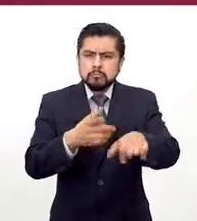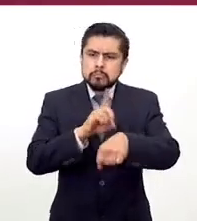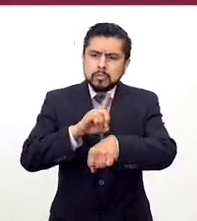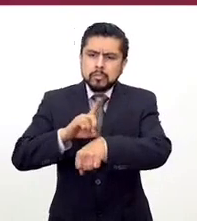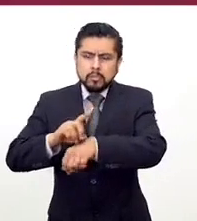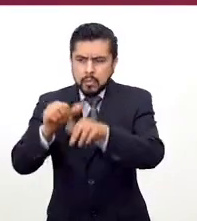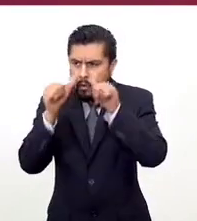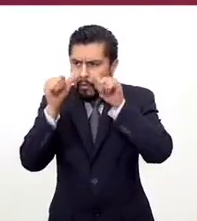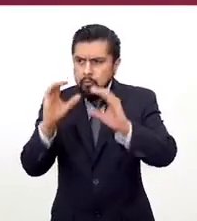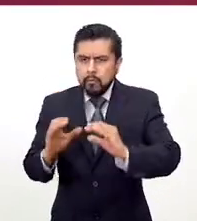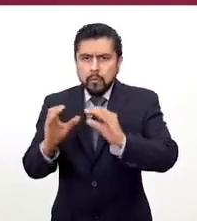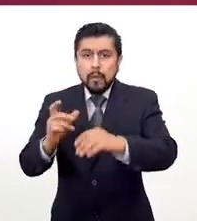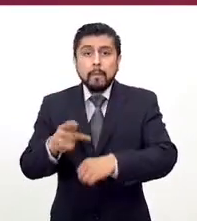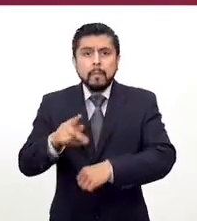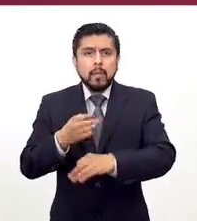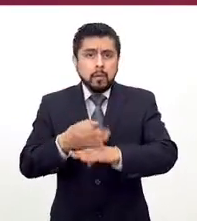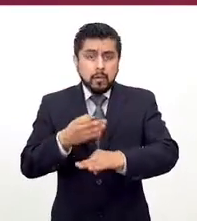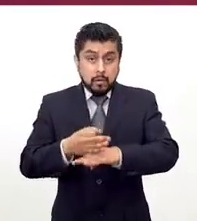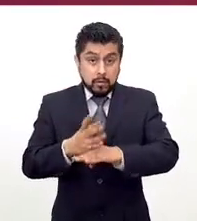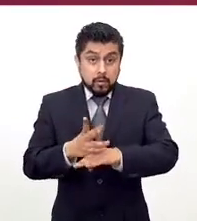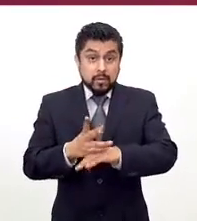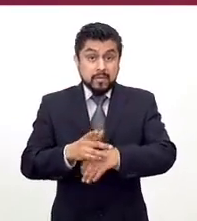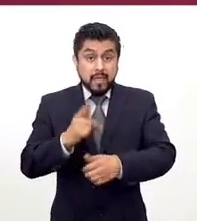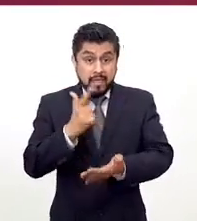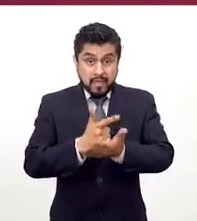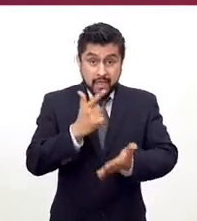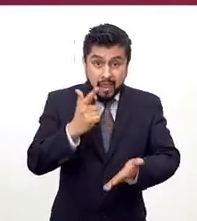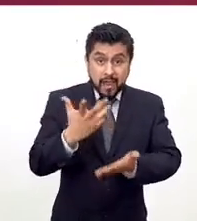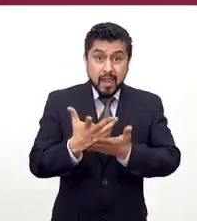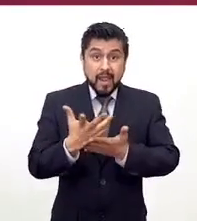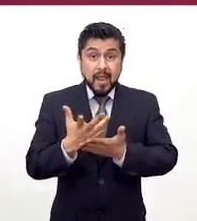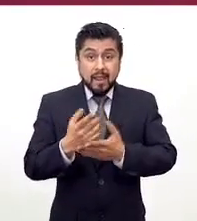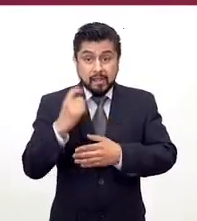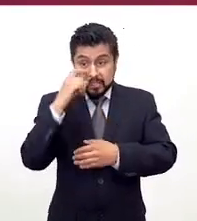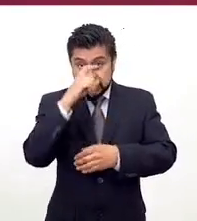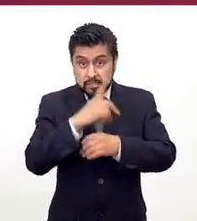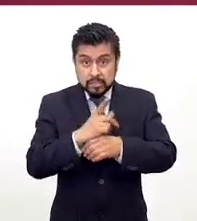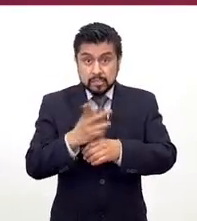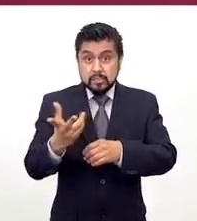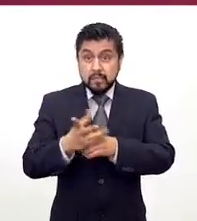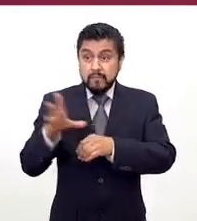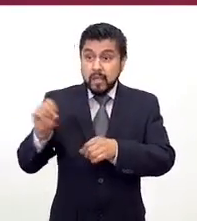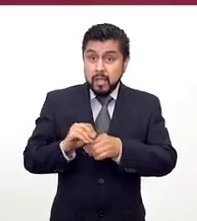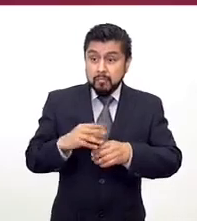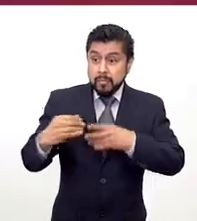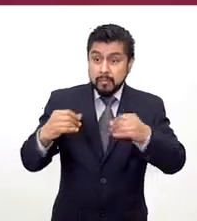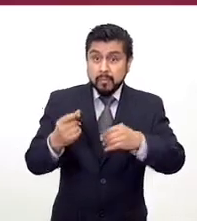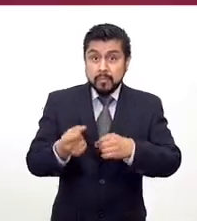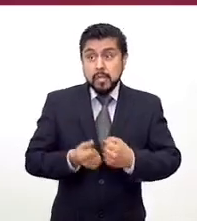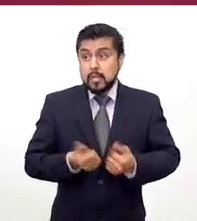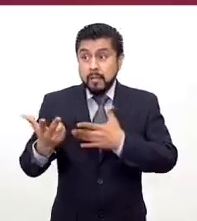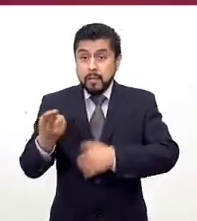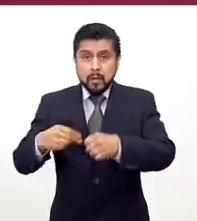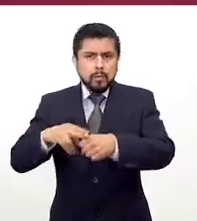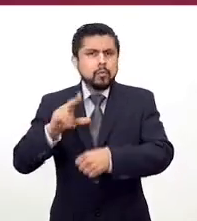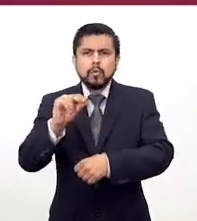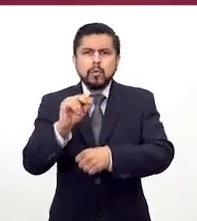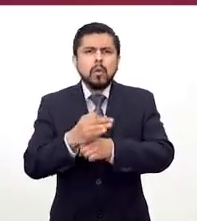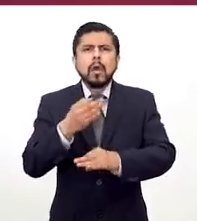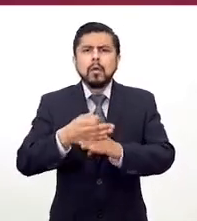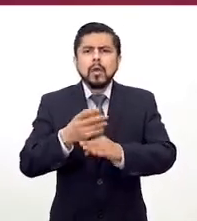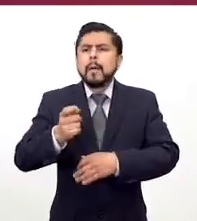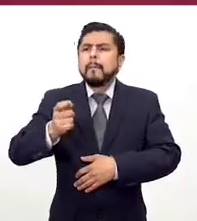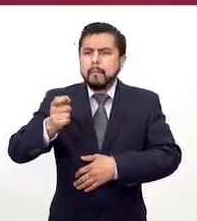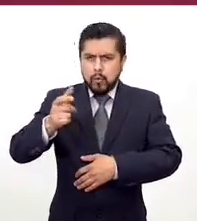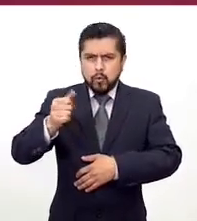atentos todos los días, pero hasta ahora no hay un incremento real importante en las hospitalizaciones. Es en realidad